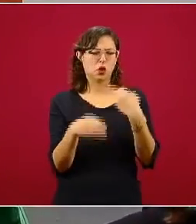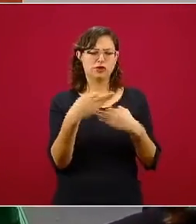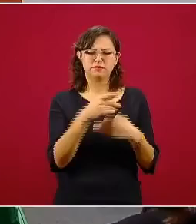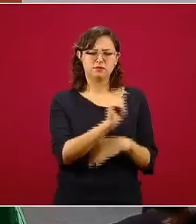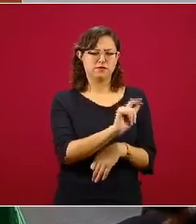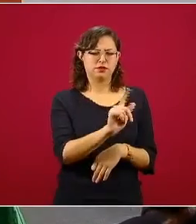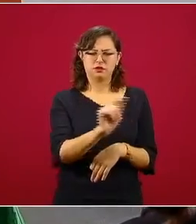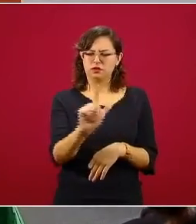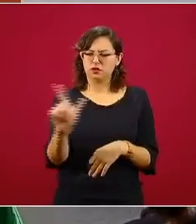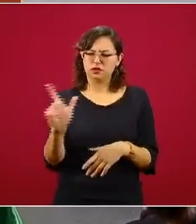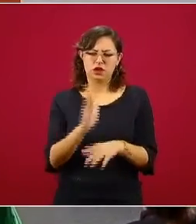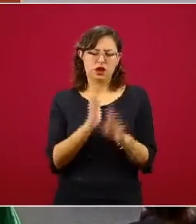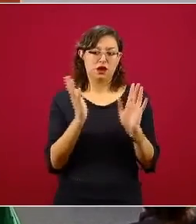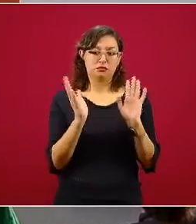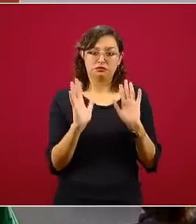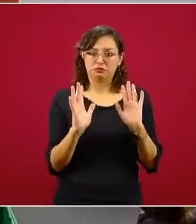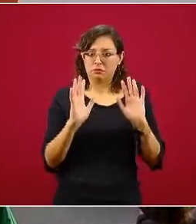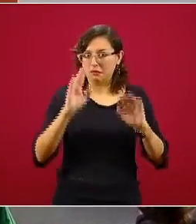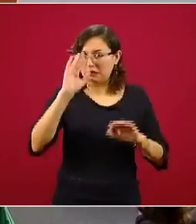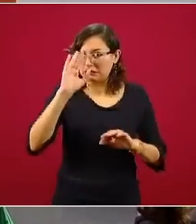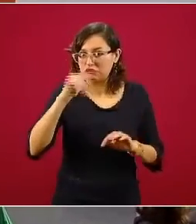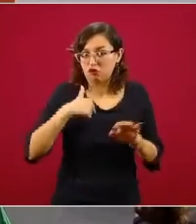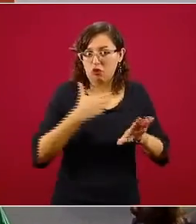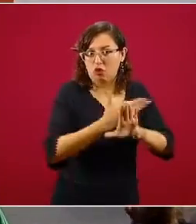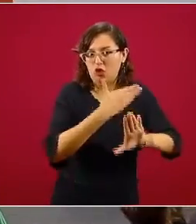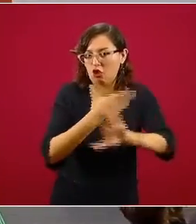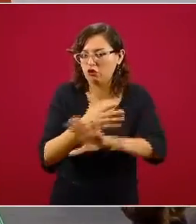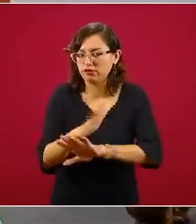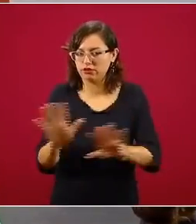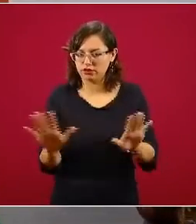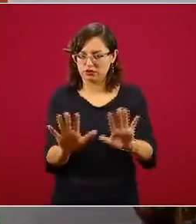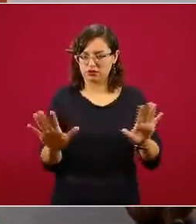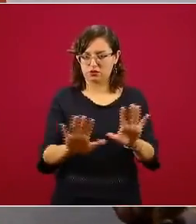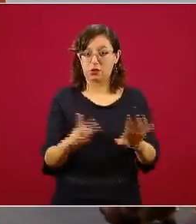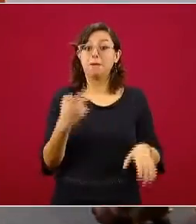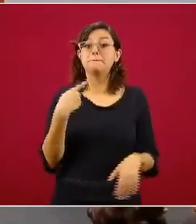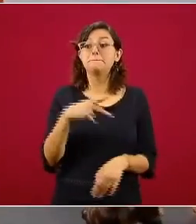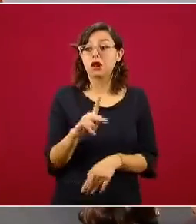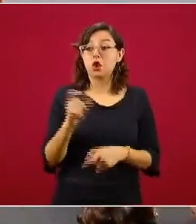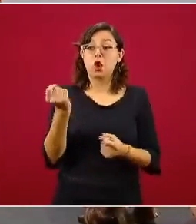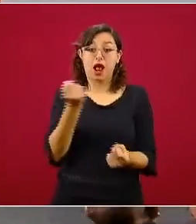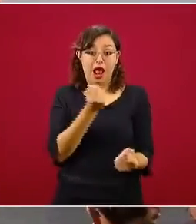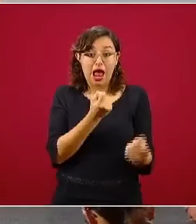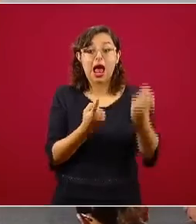profesiones, no se vaya a malinterpretar, pero sí habían despachos